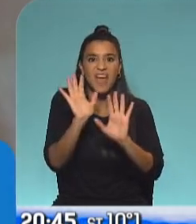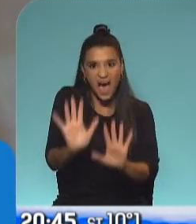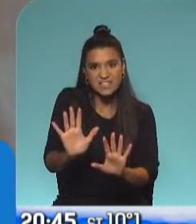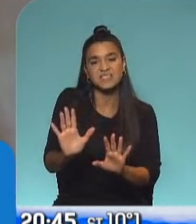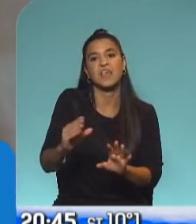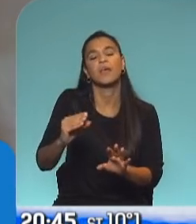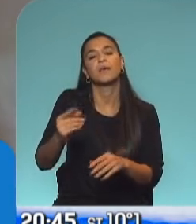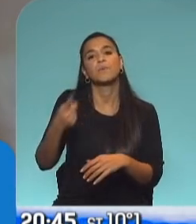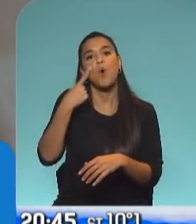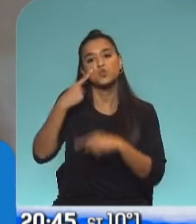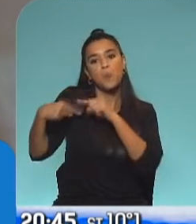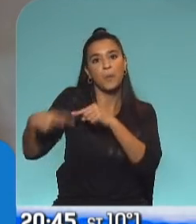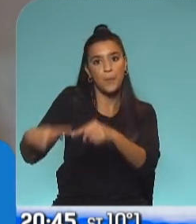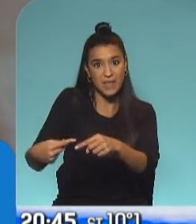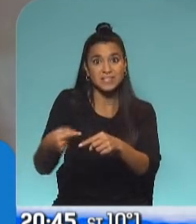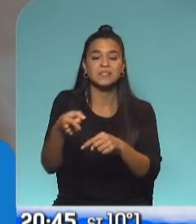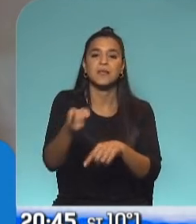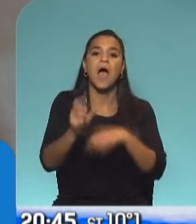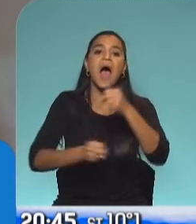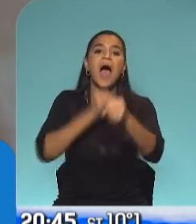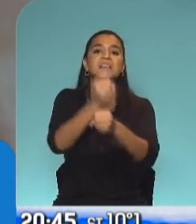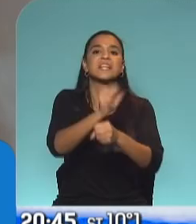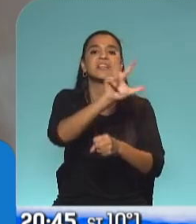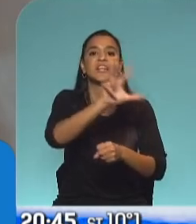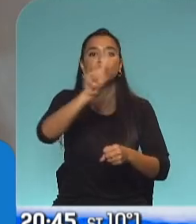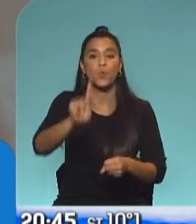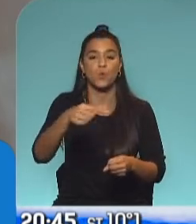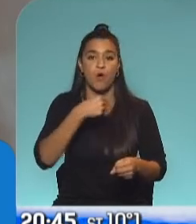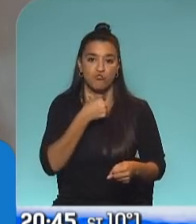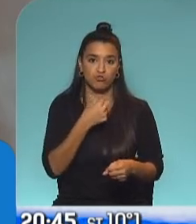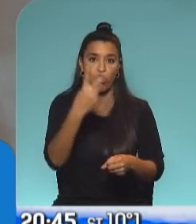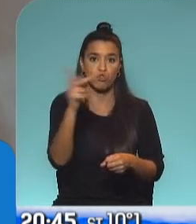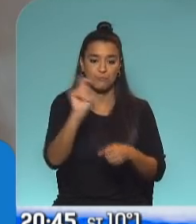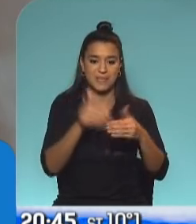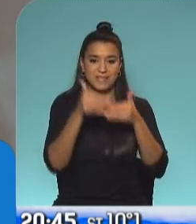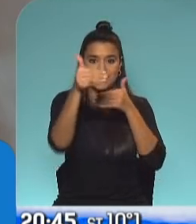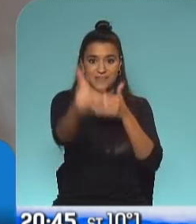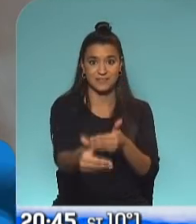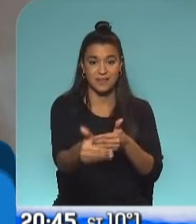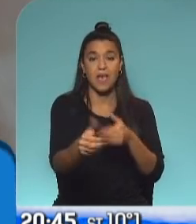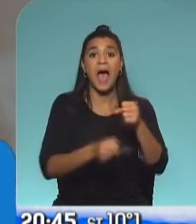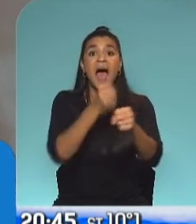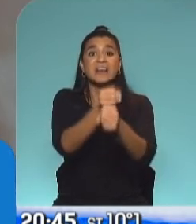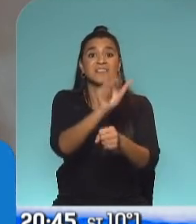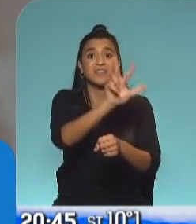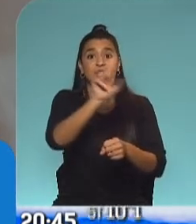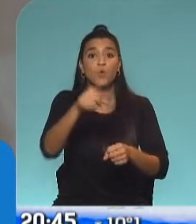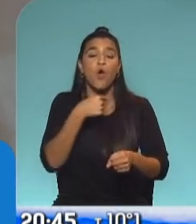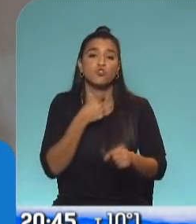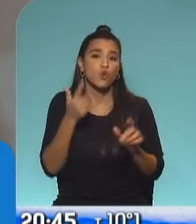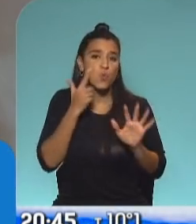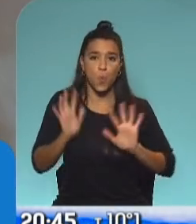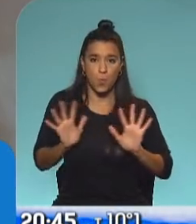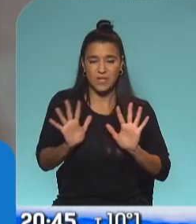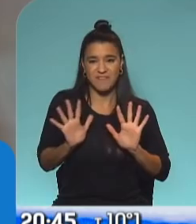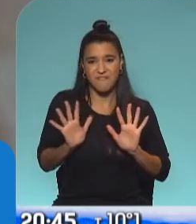y no ir a hacer este trámite hasta el 31 de agosto, una prórroga por 2 meses. Así que hasta el 31 de agosto no es necesario, pero además te